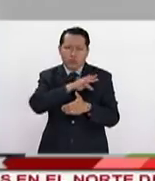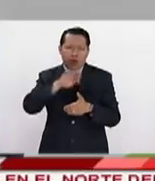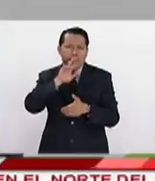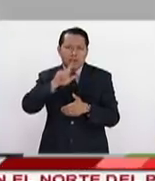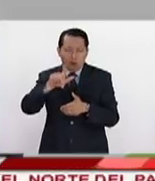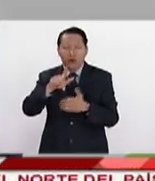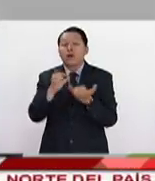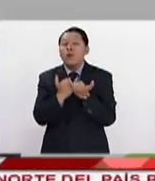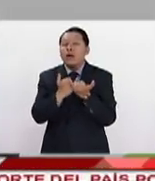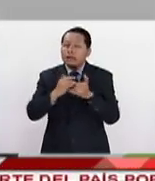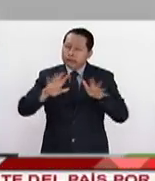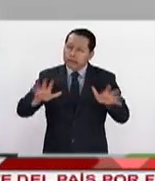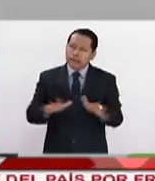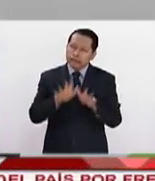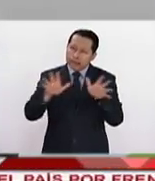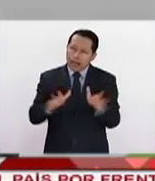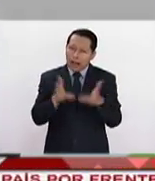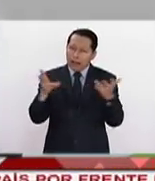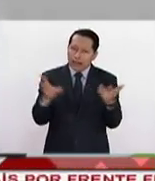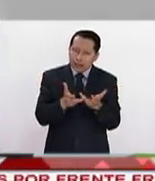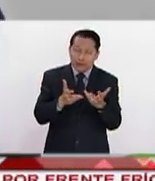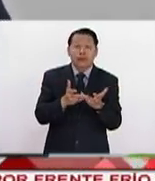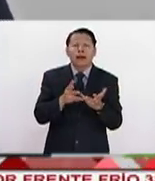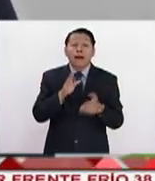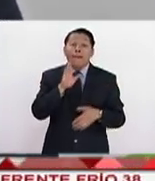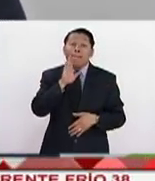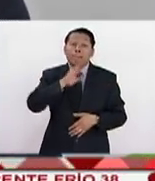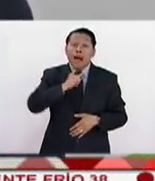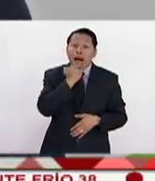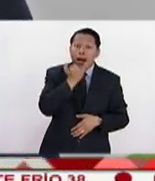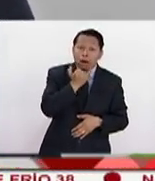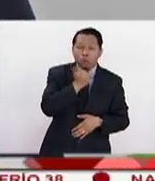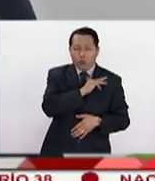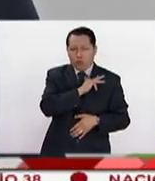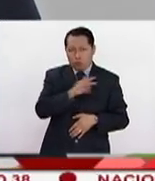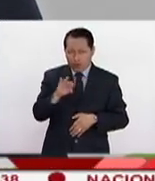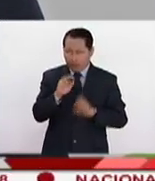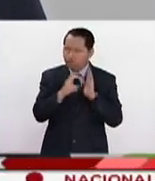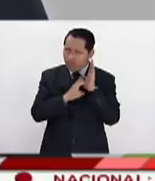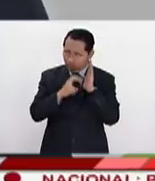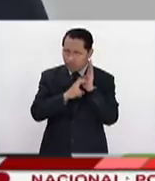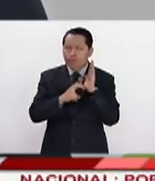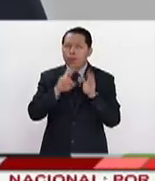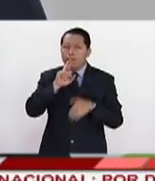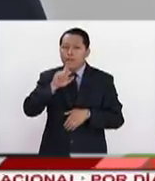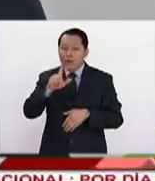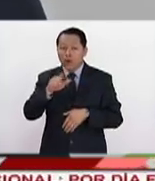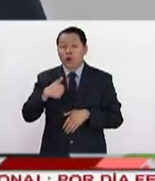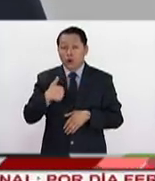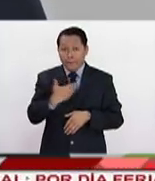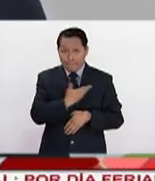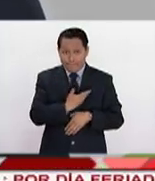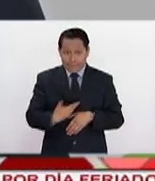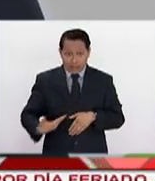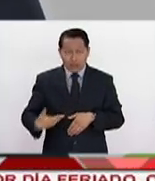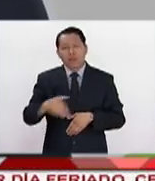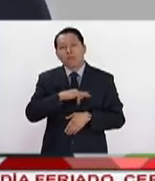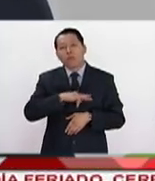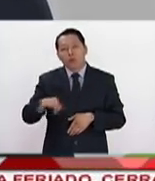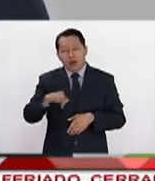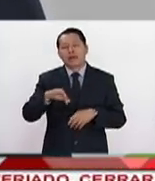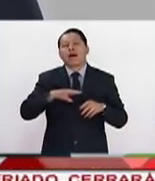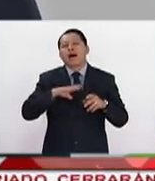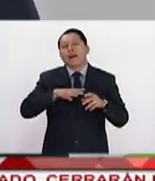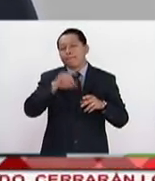obtenido y mejoremos lo que está mal. Como presidente, haré de México una nación más grande